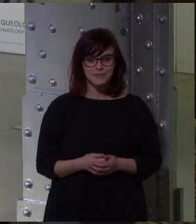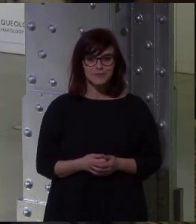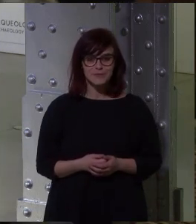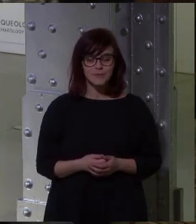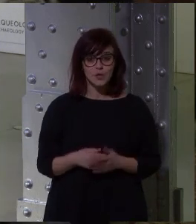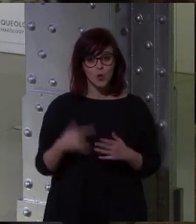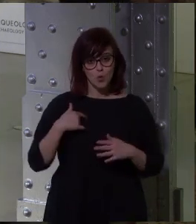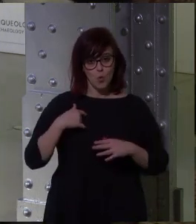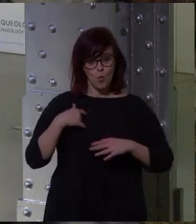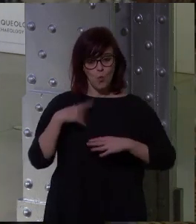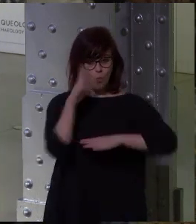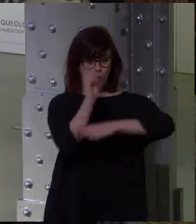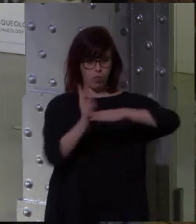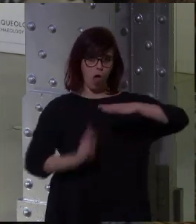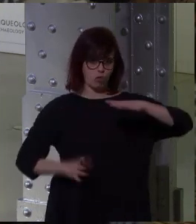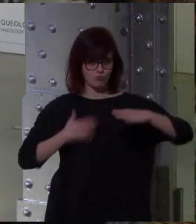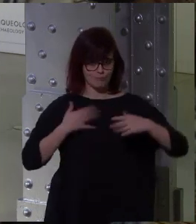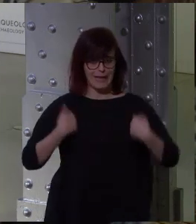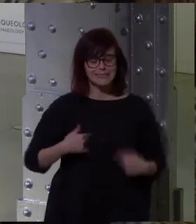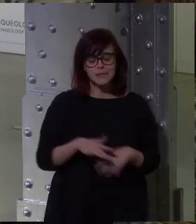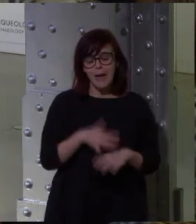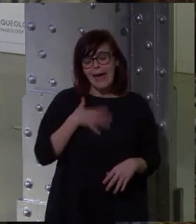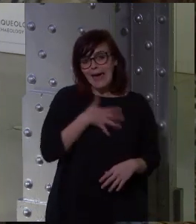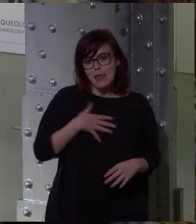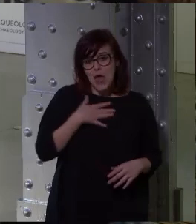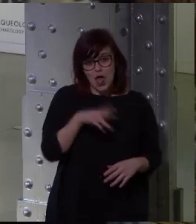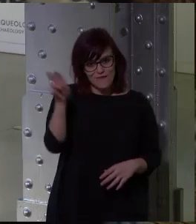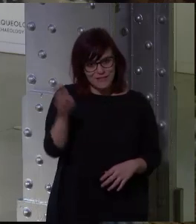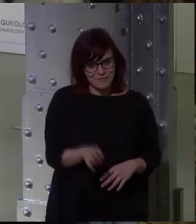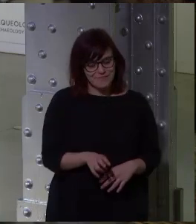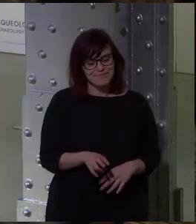Como buceador, estoy encantado de haber estado esta tarde aquí.